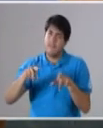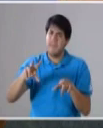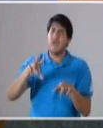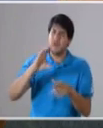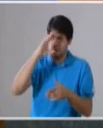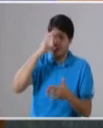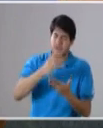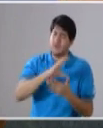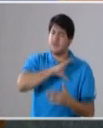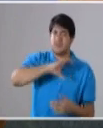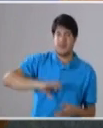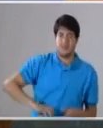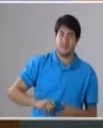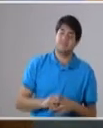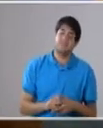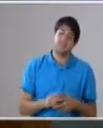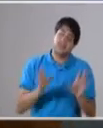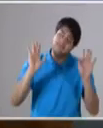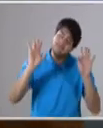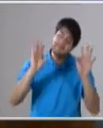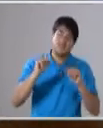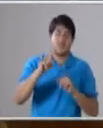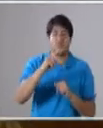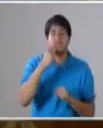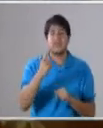Si usted me habla